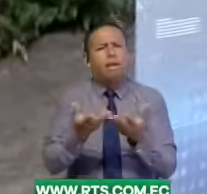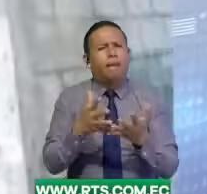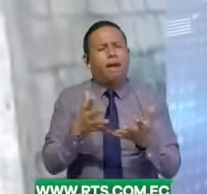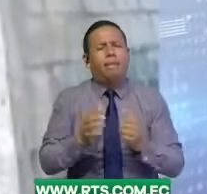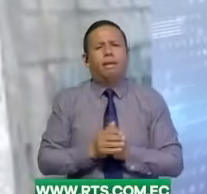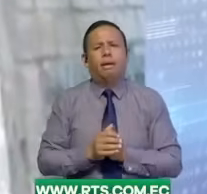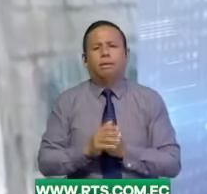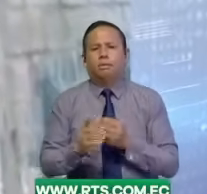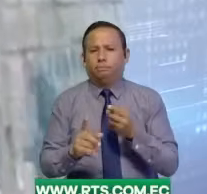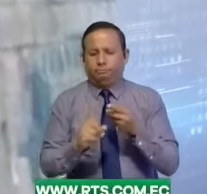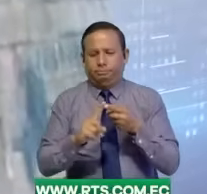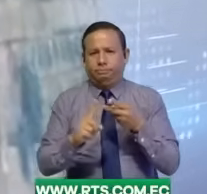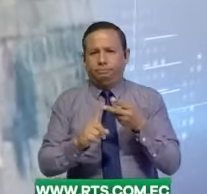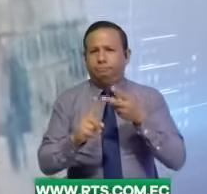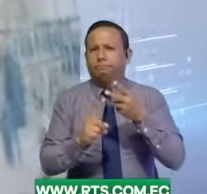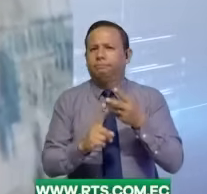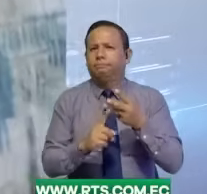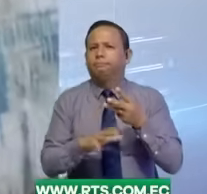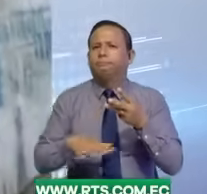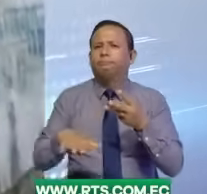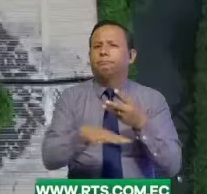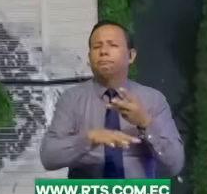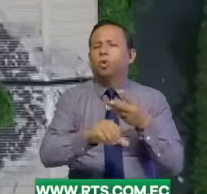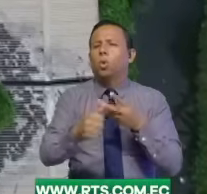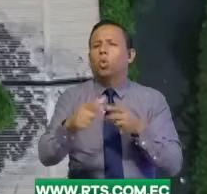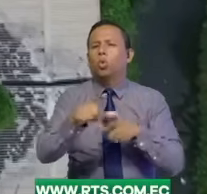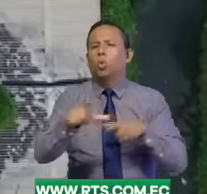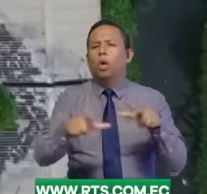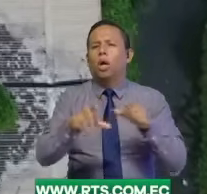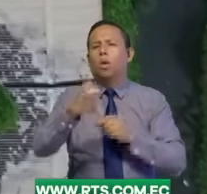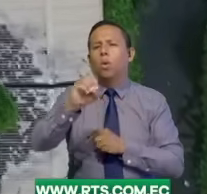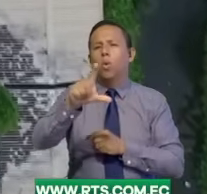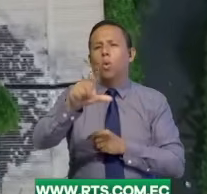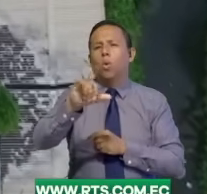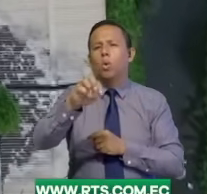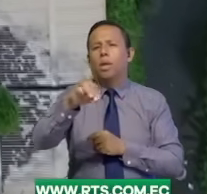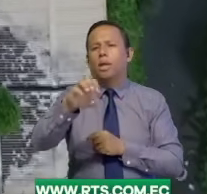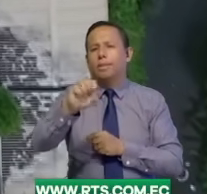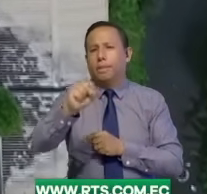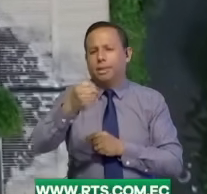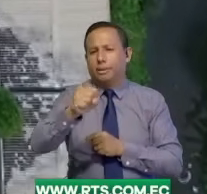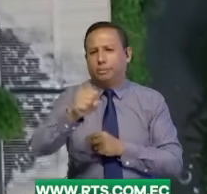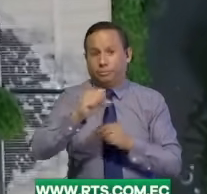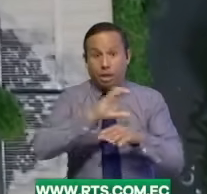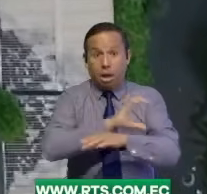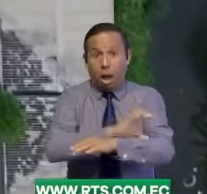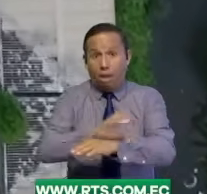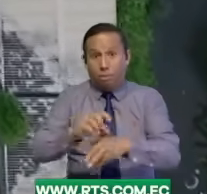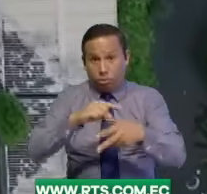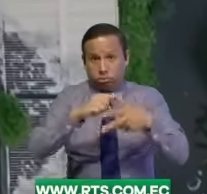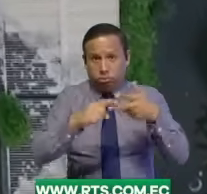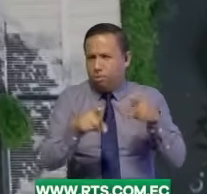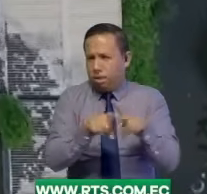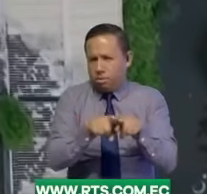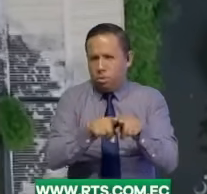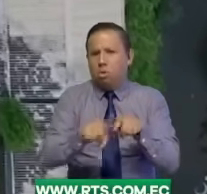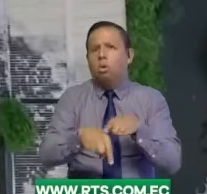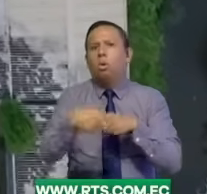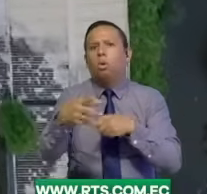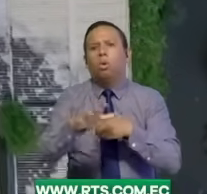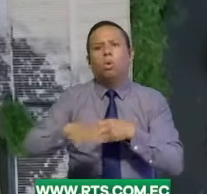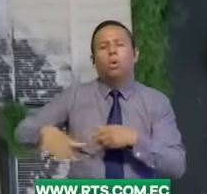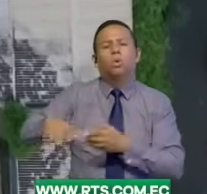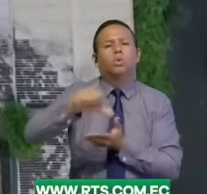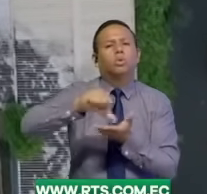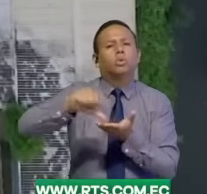la escuela Leopoldo Benítez Vinuesa en Colimes, eso en la ruralidad, pero en Guayaquil no son ajenos estos problemas.